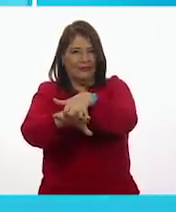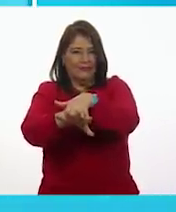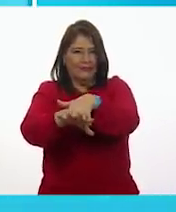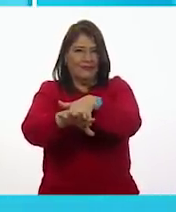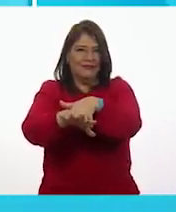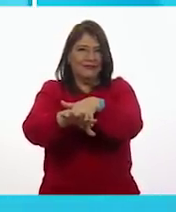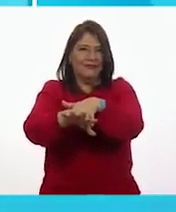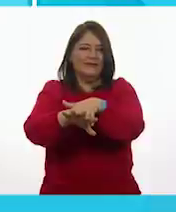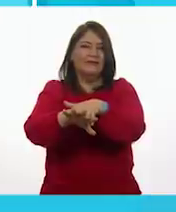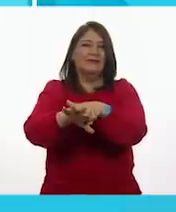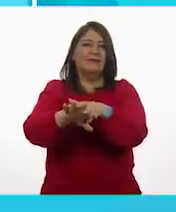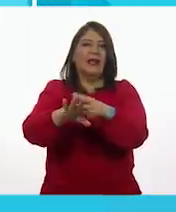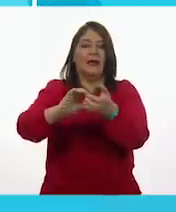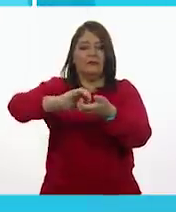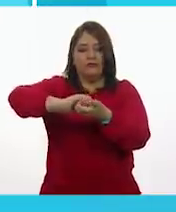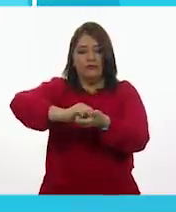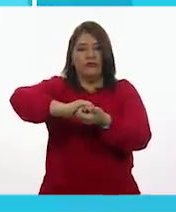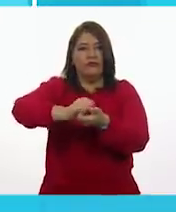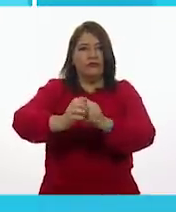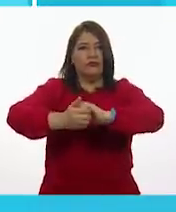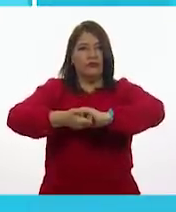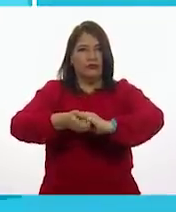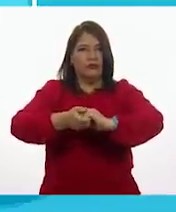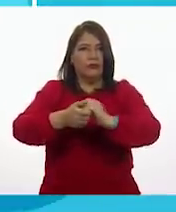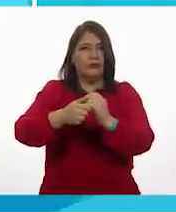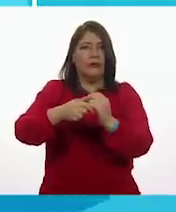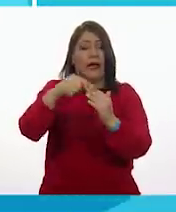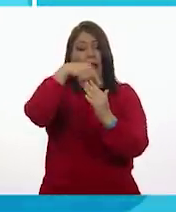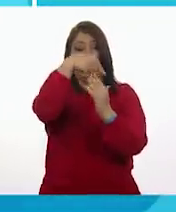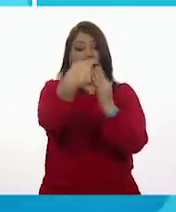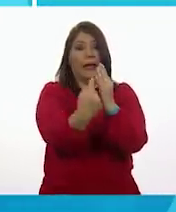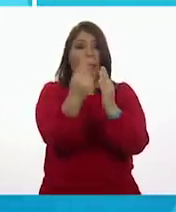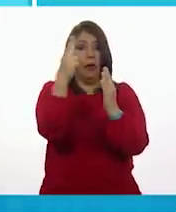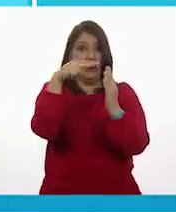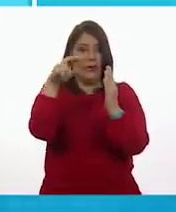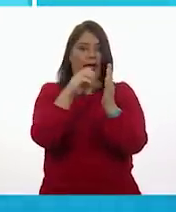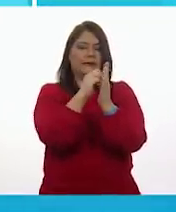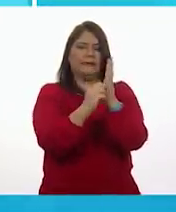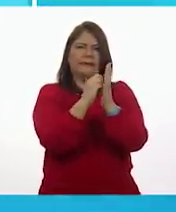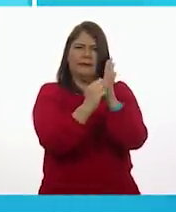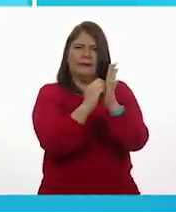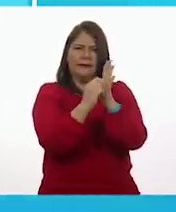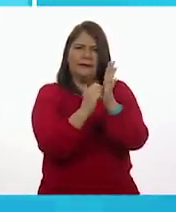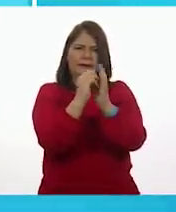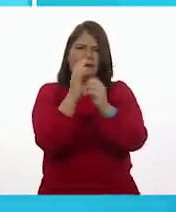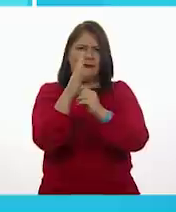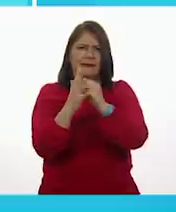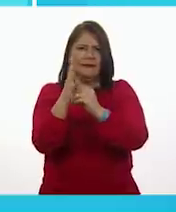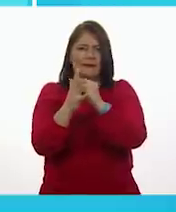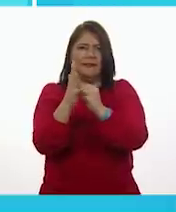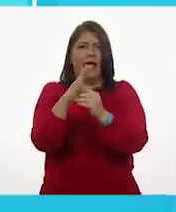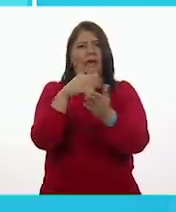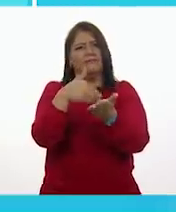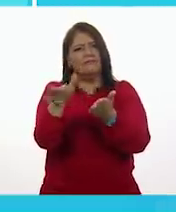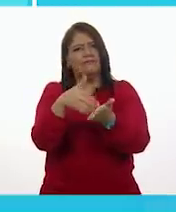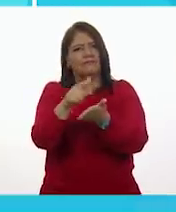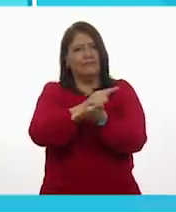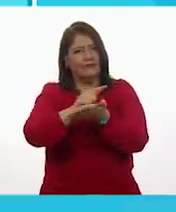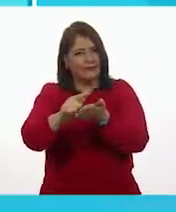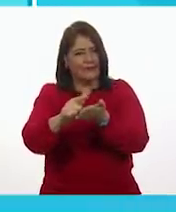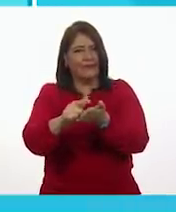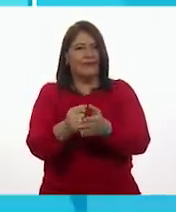la otra mano. Frota los dedos. Ahora haz como que rasguñas la palma de tus manos para lavar tus